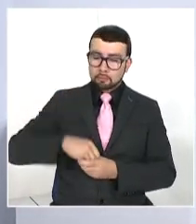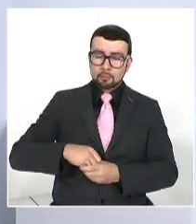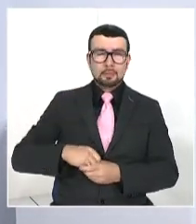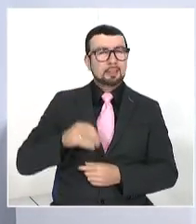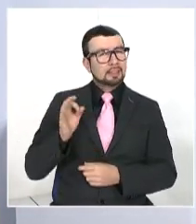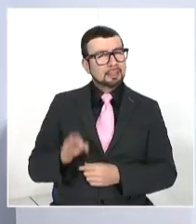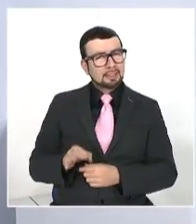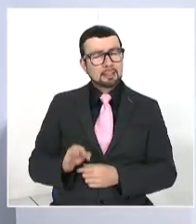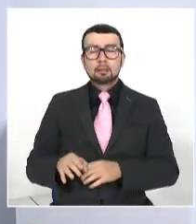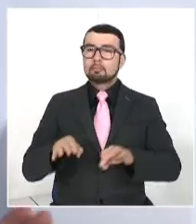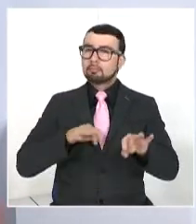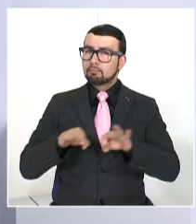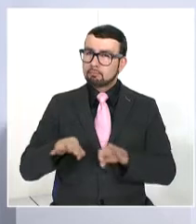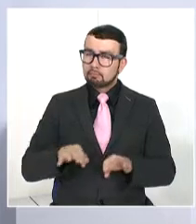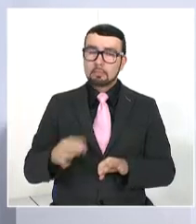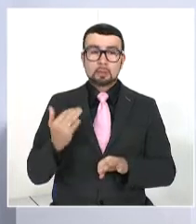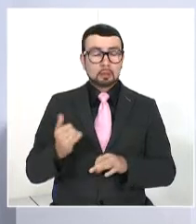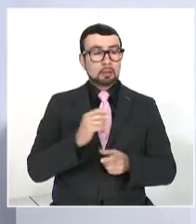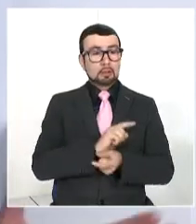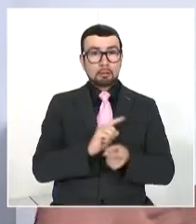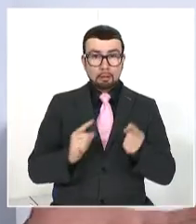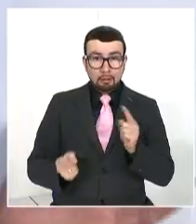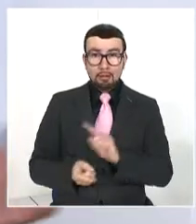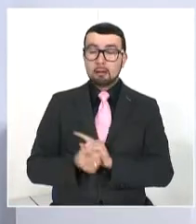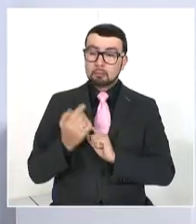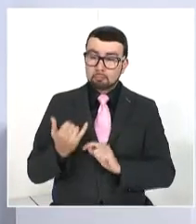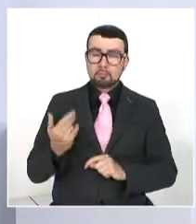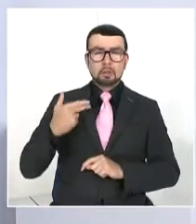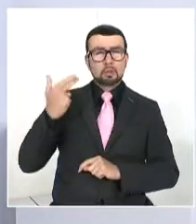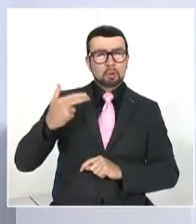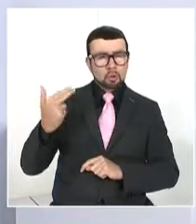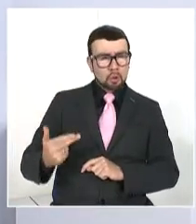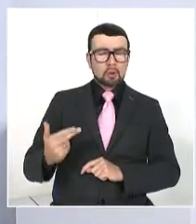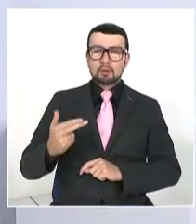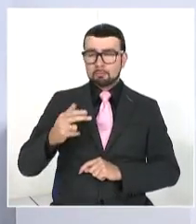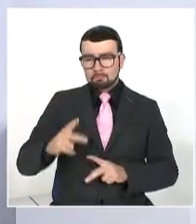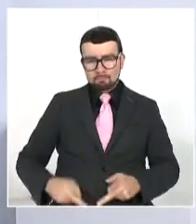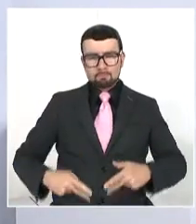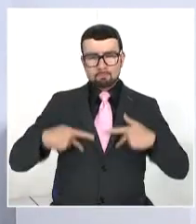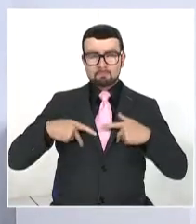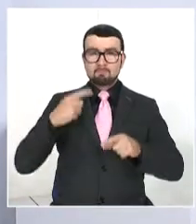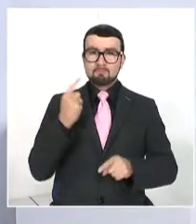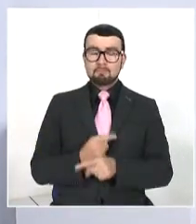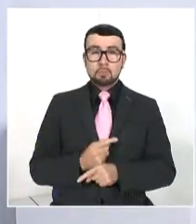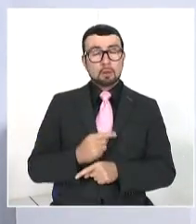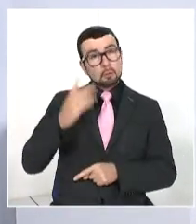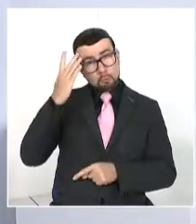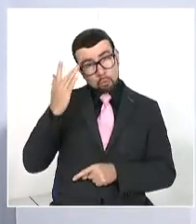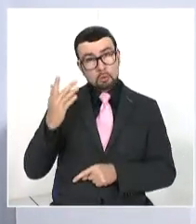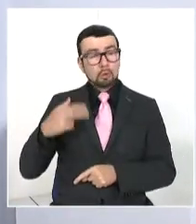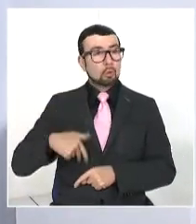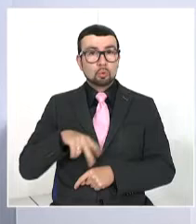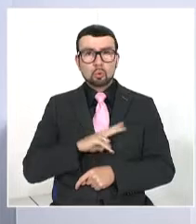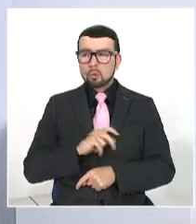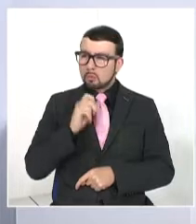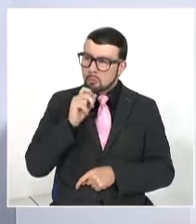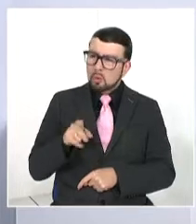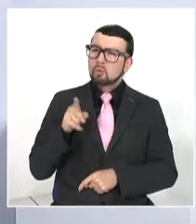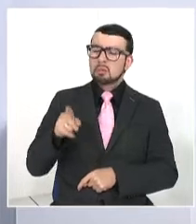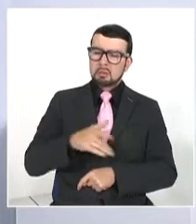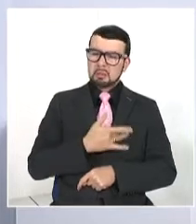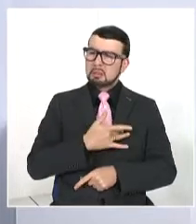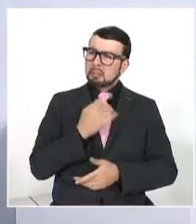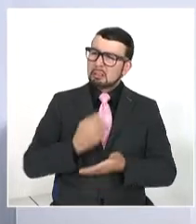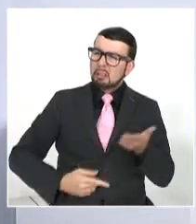acá que cambiamos ese concepto de historia clínica a historia de vida, porque nosotros siempre les preguntamos qué sienten,